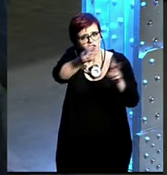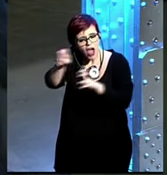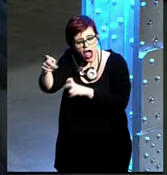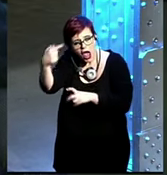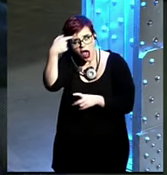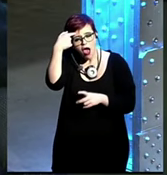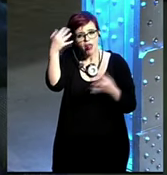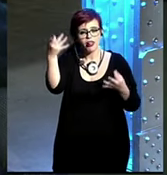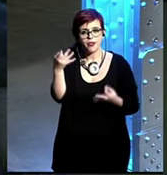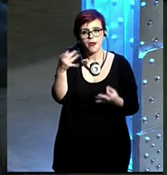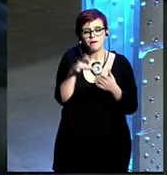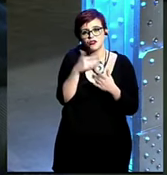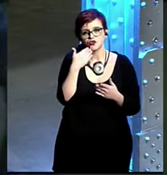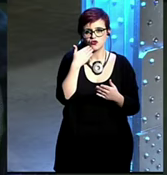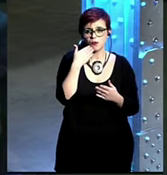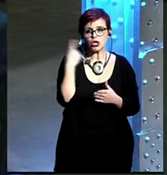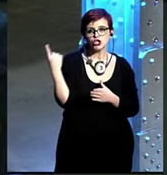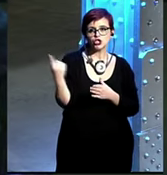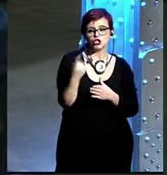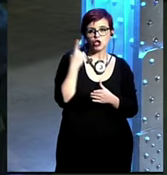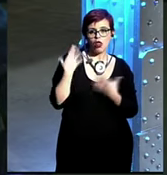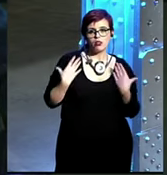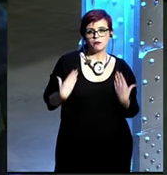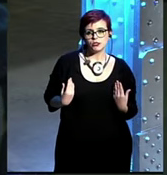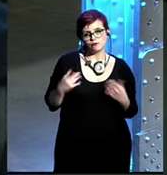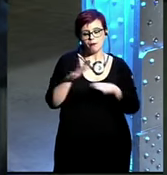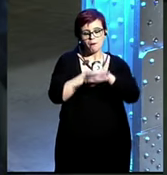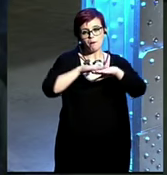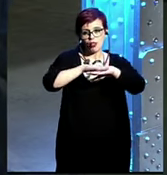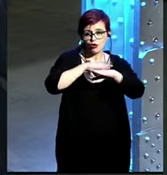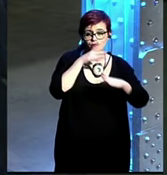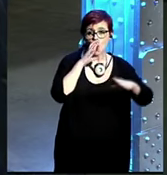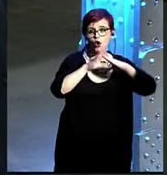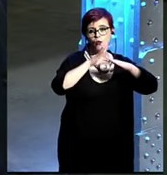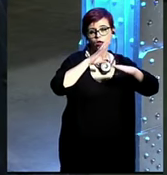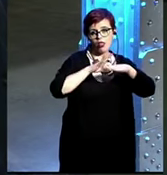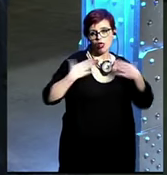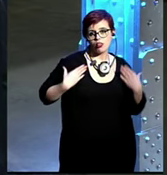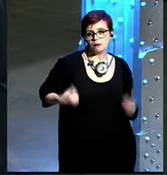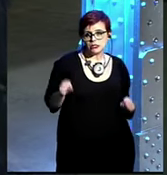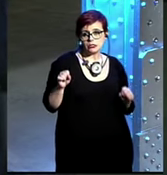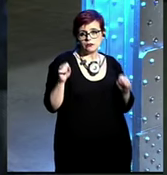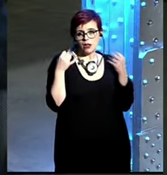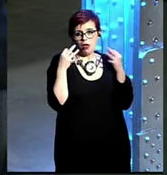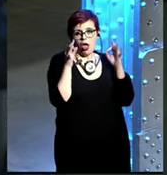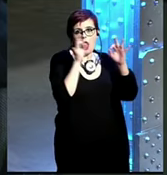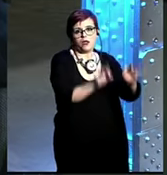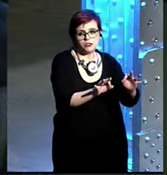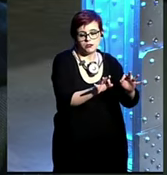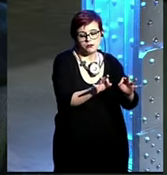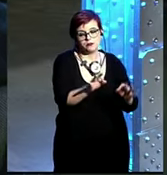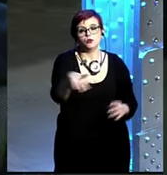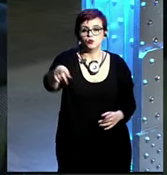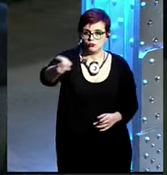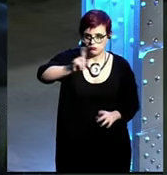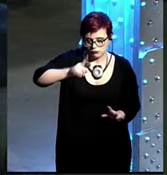quiero que se convierta en un fetiche lo de la comunicación. Para mí es algo que es, desde luego, fundamental.